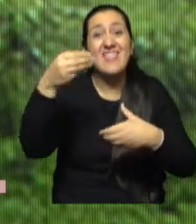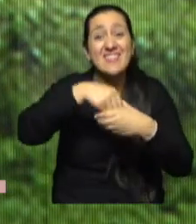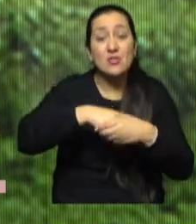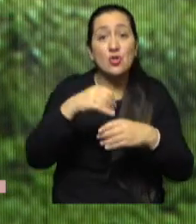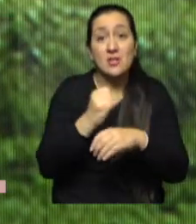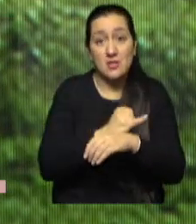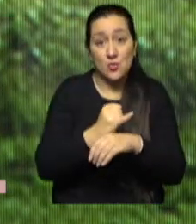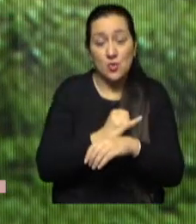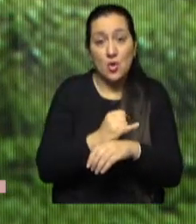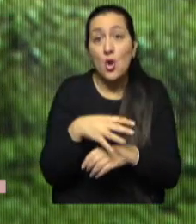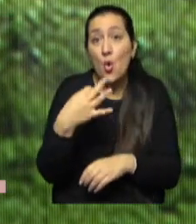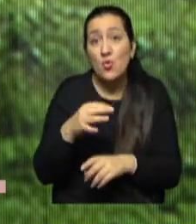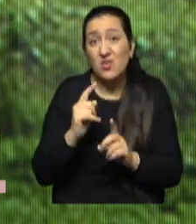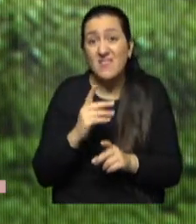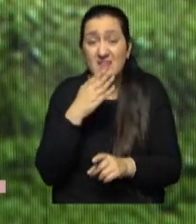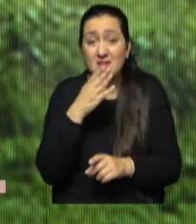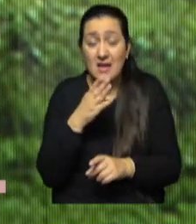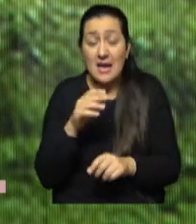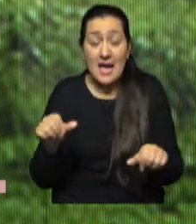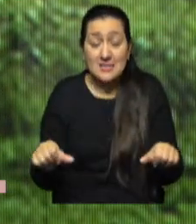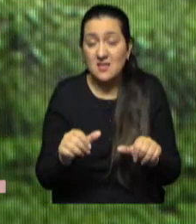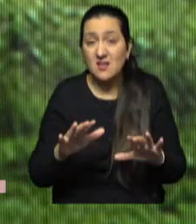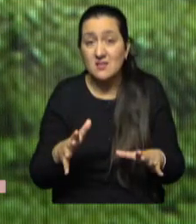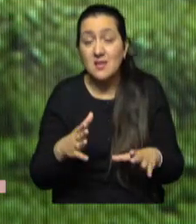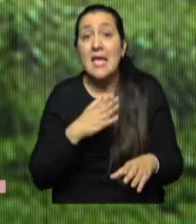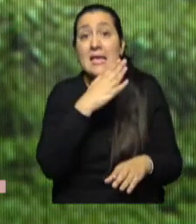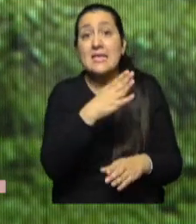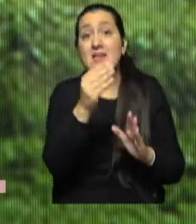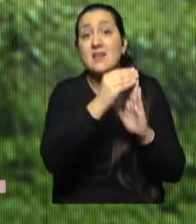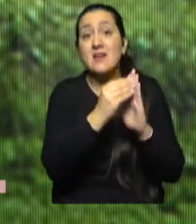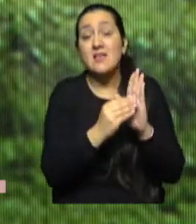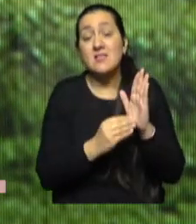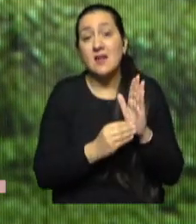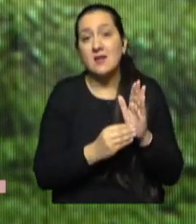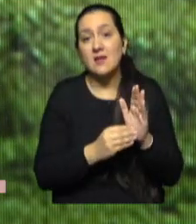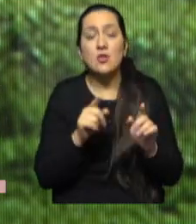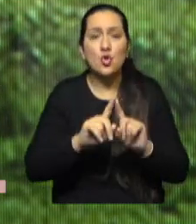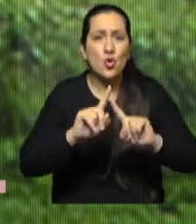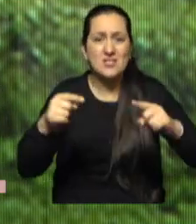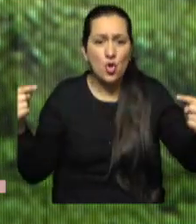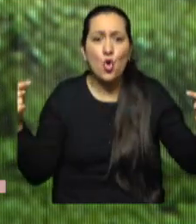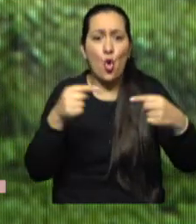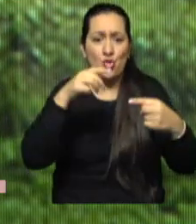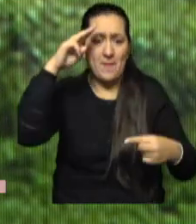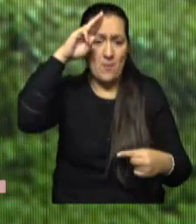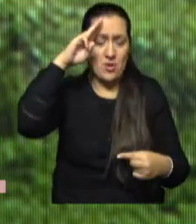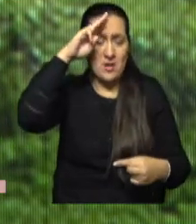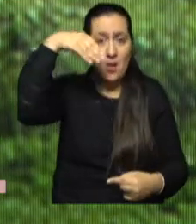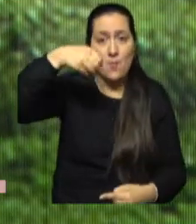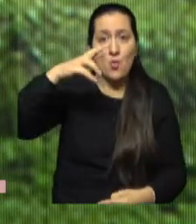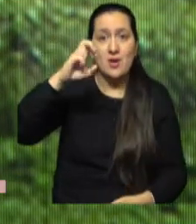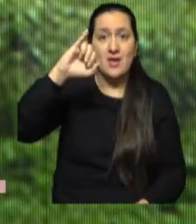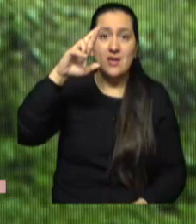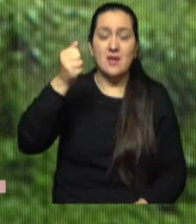hacer es ir registrar los títulos y se acabó es más todo esto se hace no se hace contra Moreira manini se hace vinculado